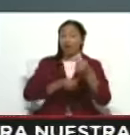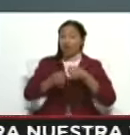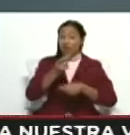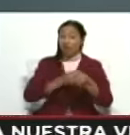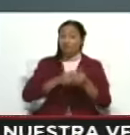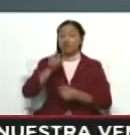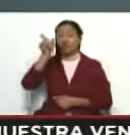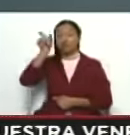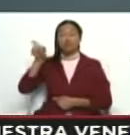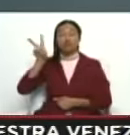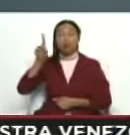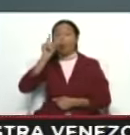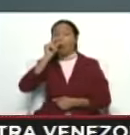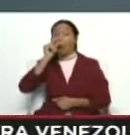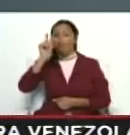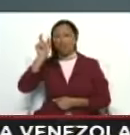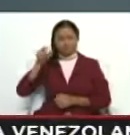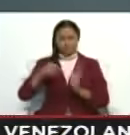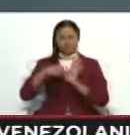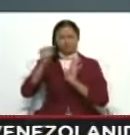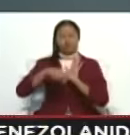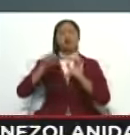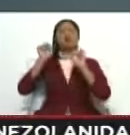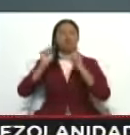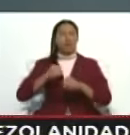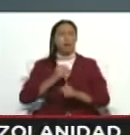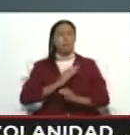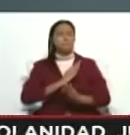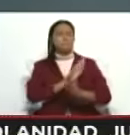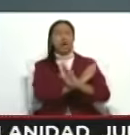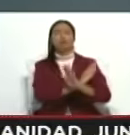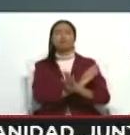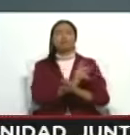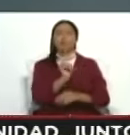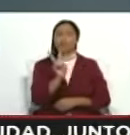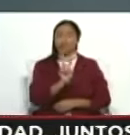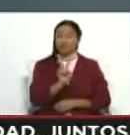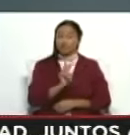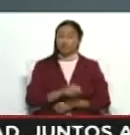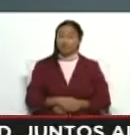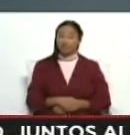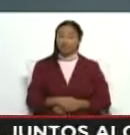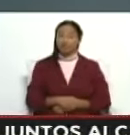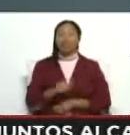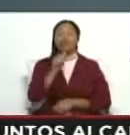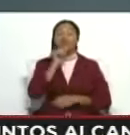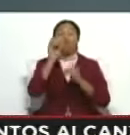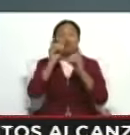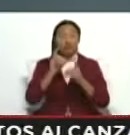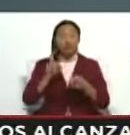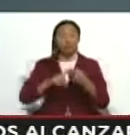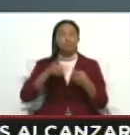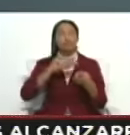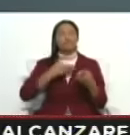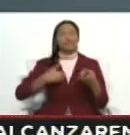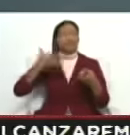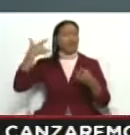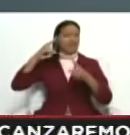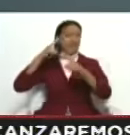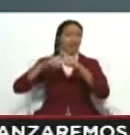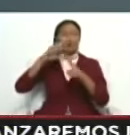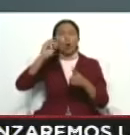fueron protagonistas locales, pero eso obviamente lo decidieron entre Obama, Trump y